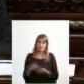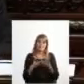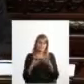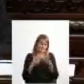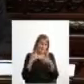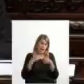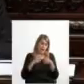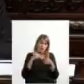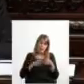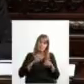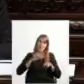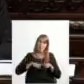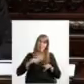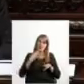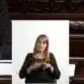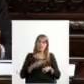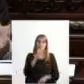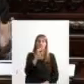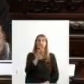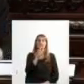en ANCAP de vuelta, los de Duxa.